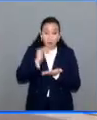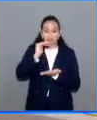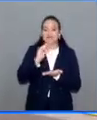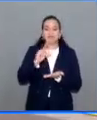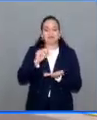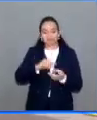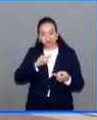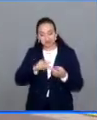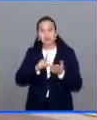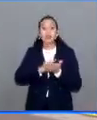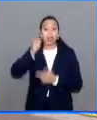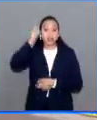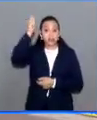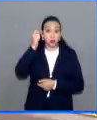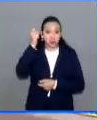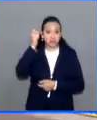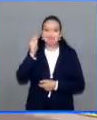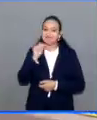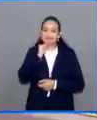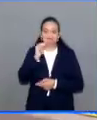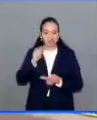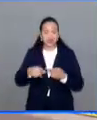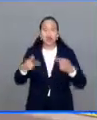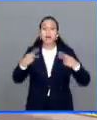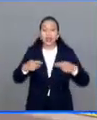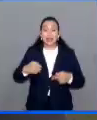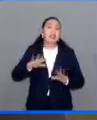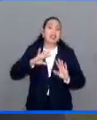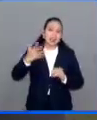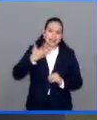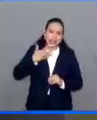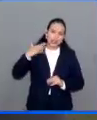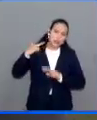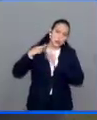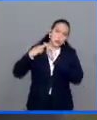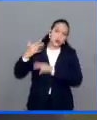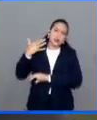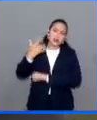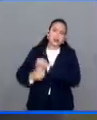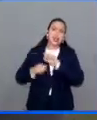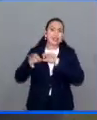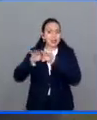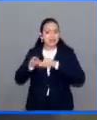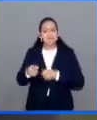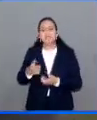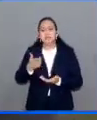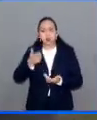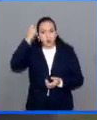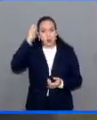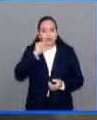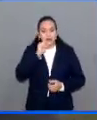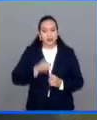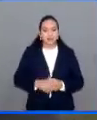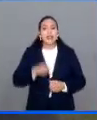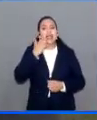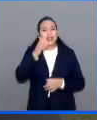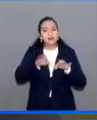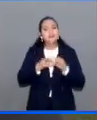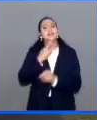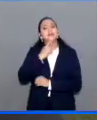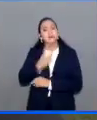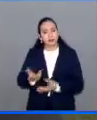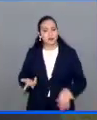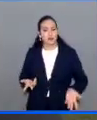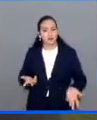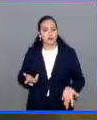jubilación de los trabajadores con cerca de 50 años de servicio. Pedimos mejores condiciones laborales, entre ropa